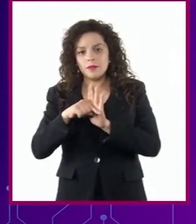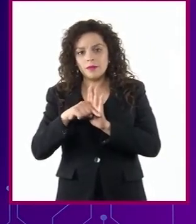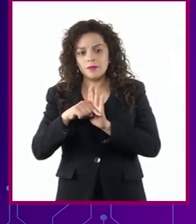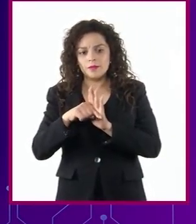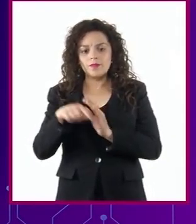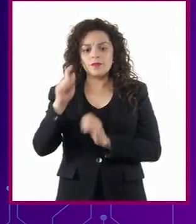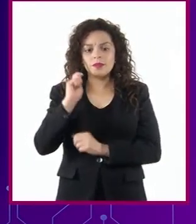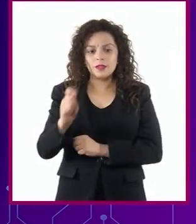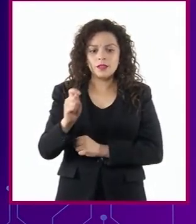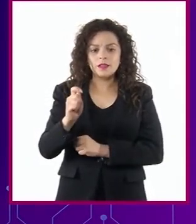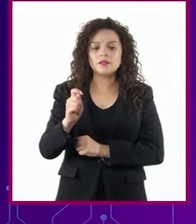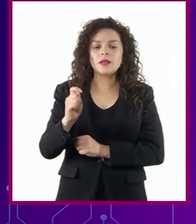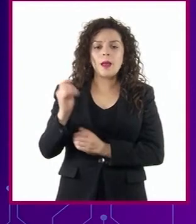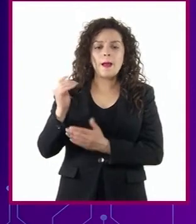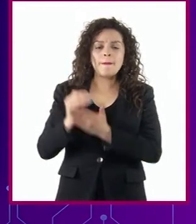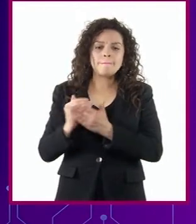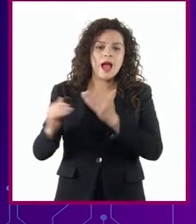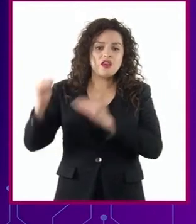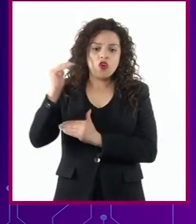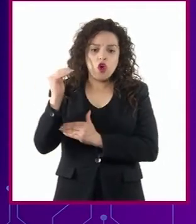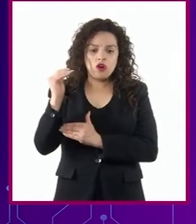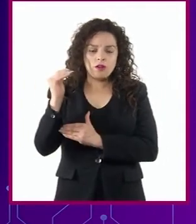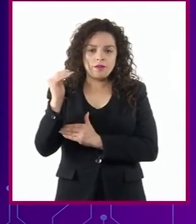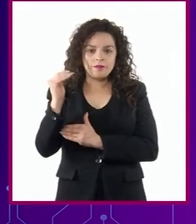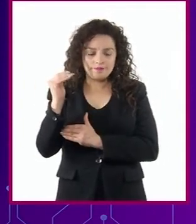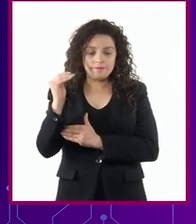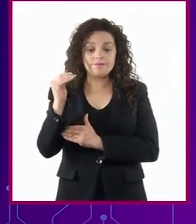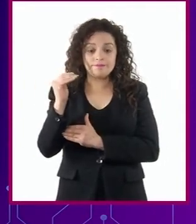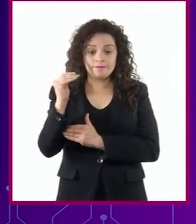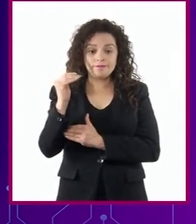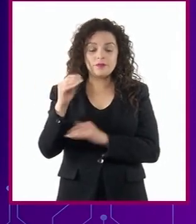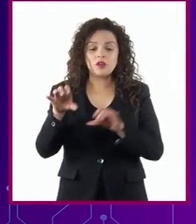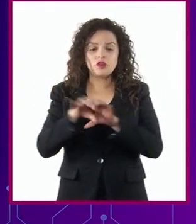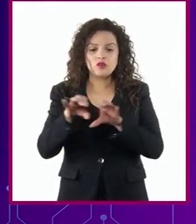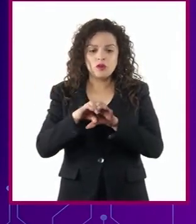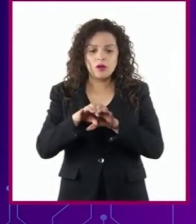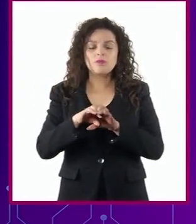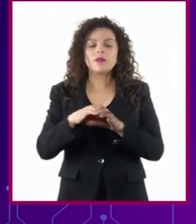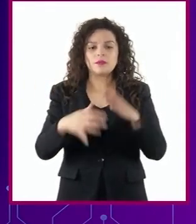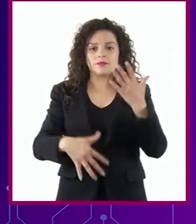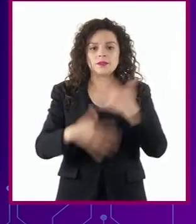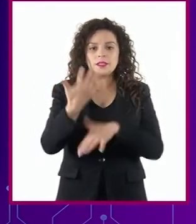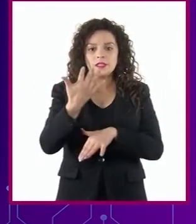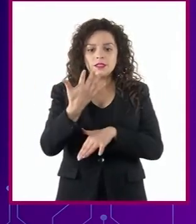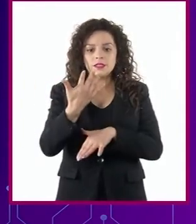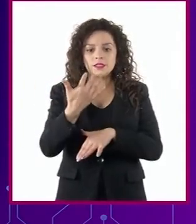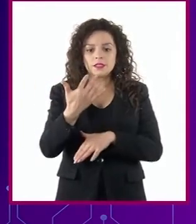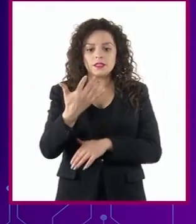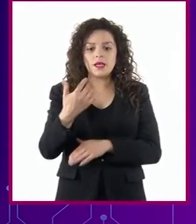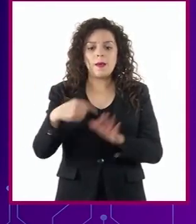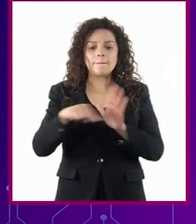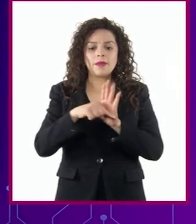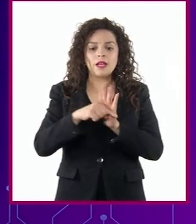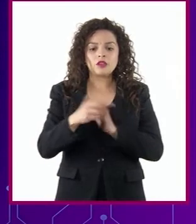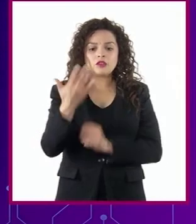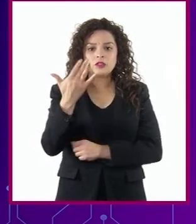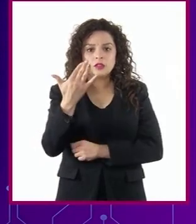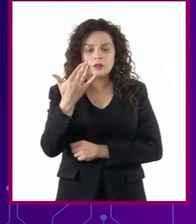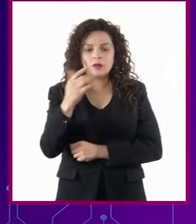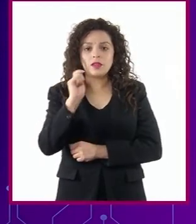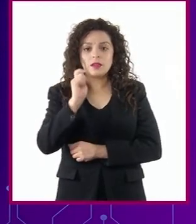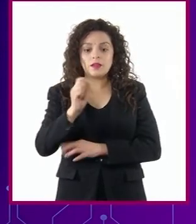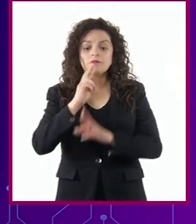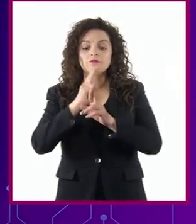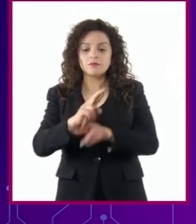datos. En el caso de las puntuaciones de la prueba, el rango se obtiene restando 15 de 50. El número